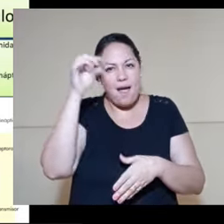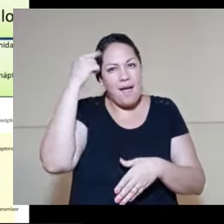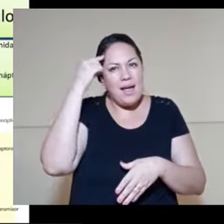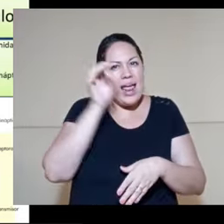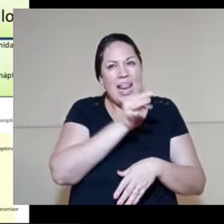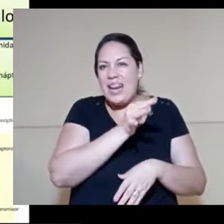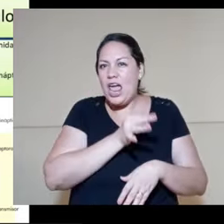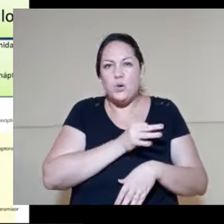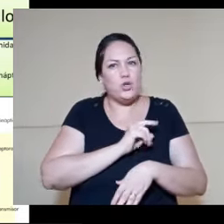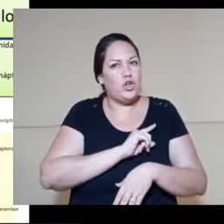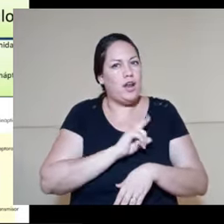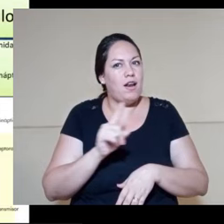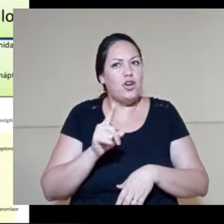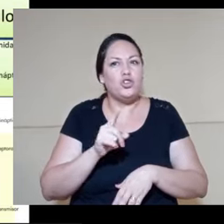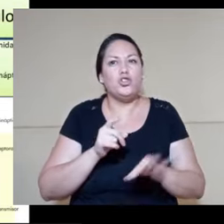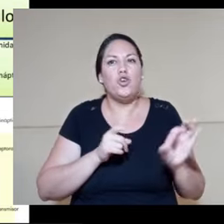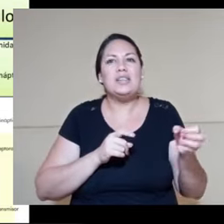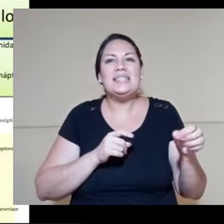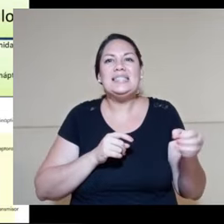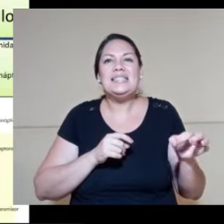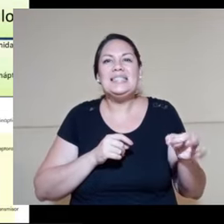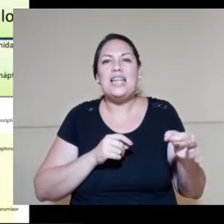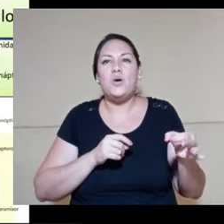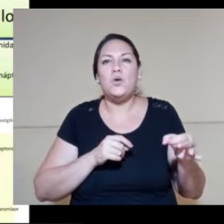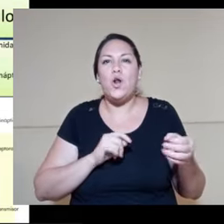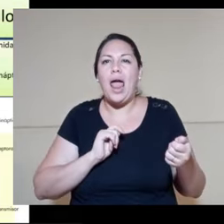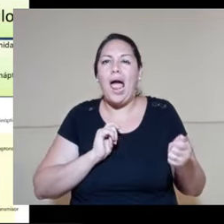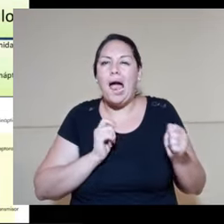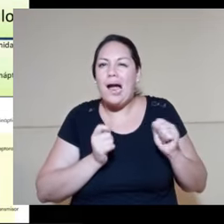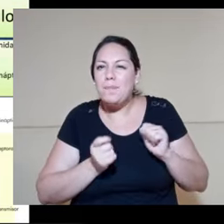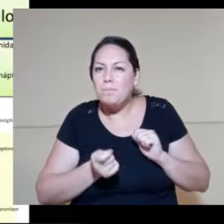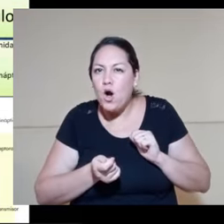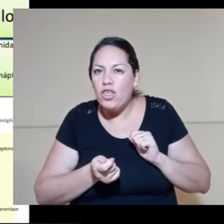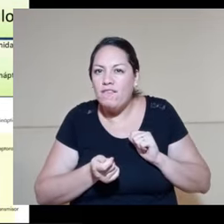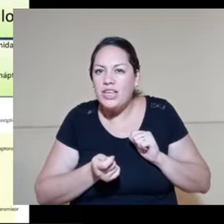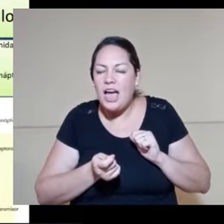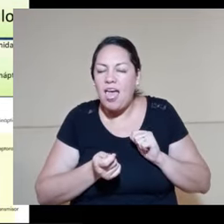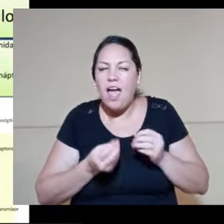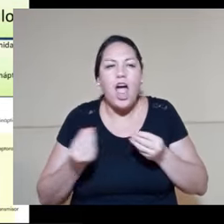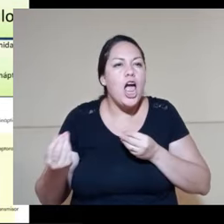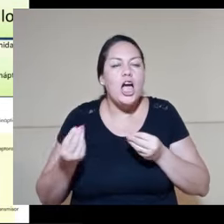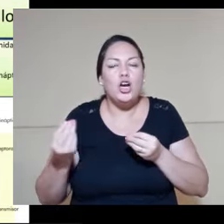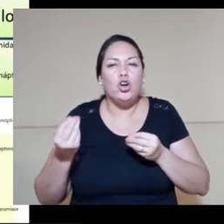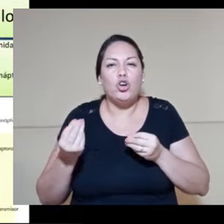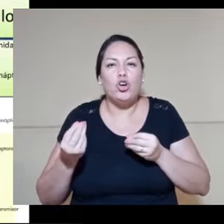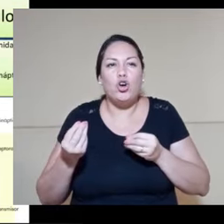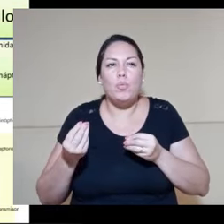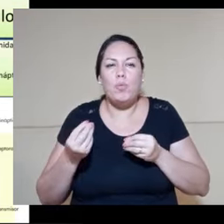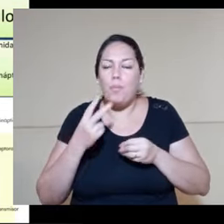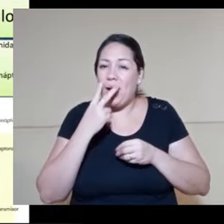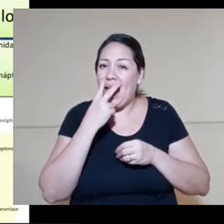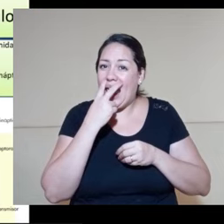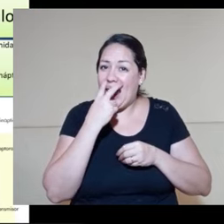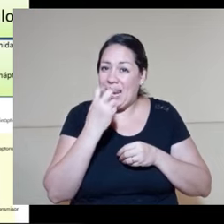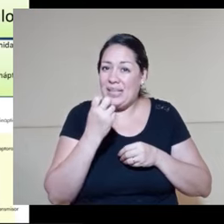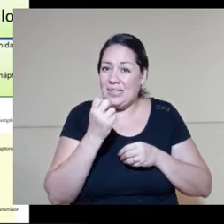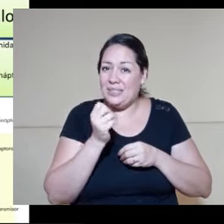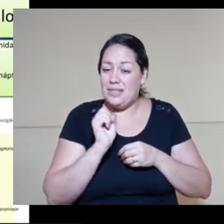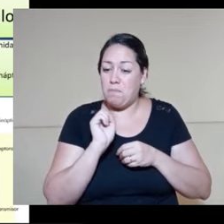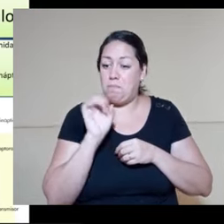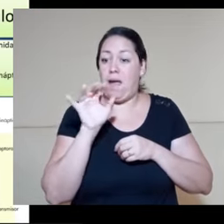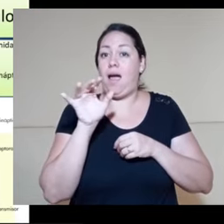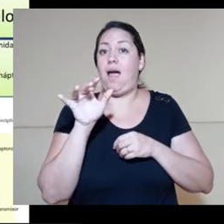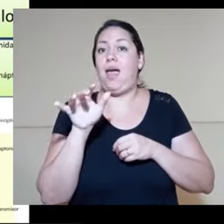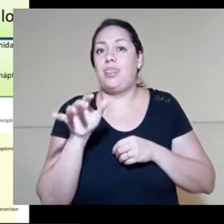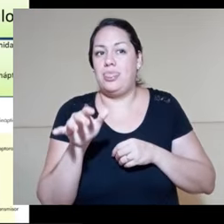células. Las células no son neuronas prácticamente, son neuronas medios modificadas. Y se produce por